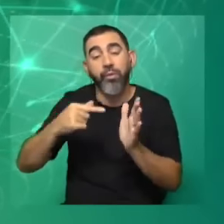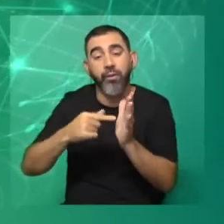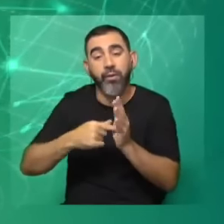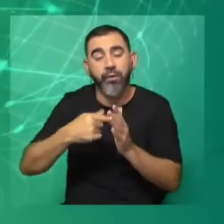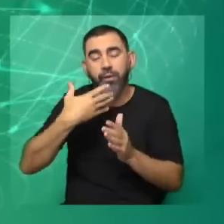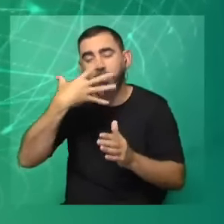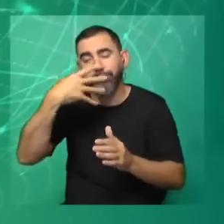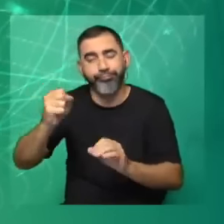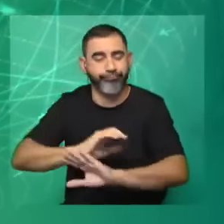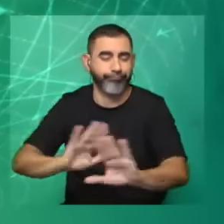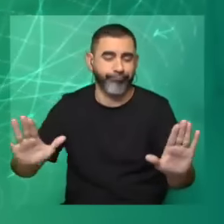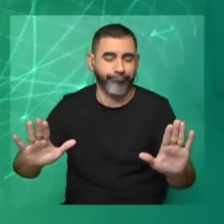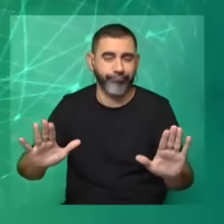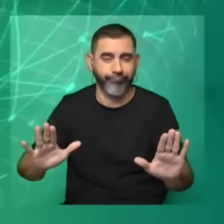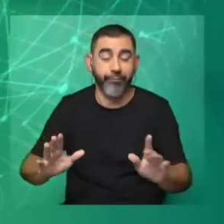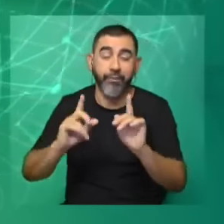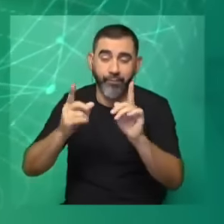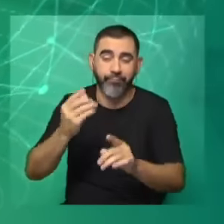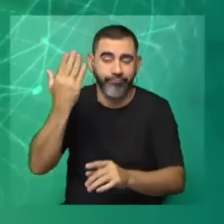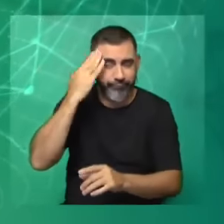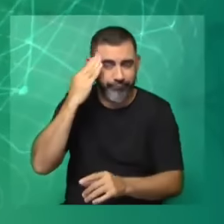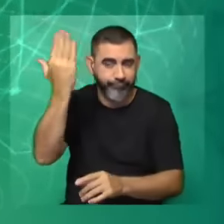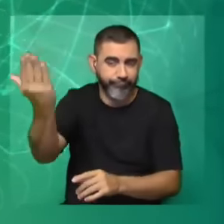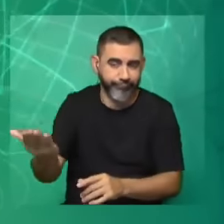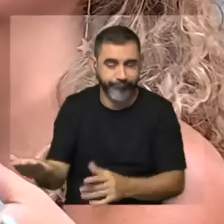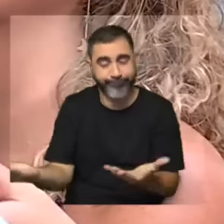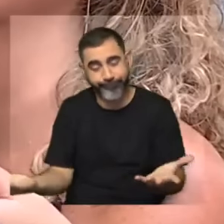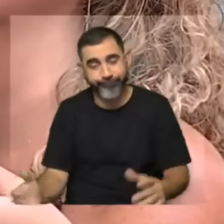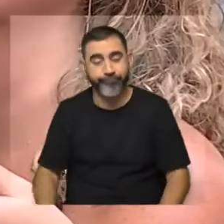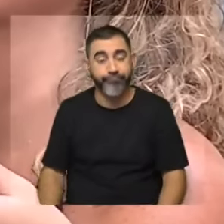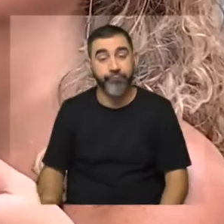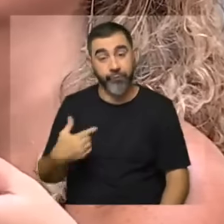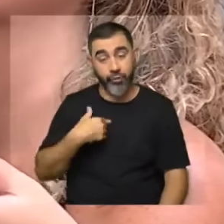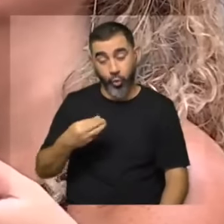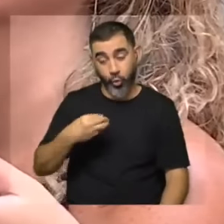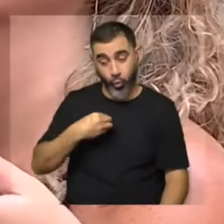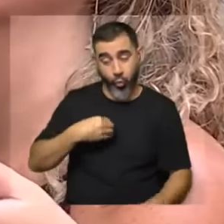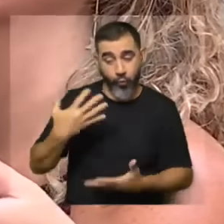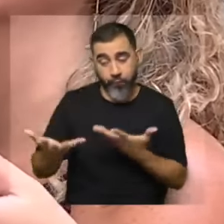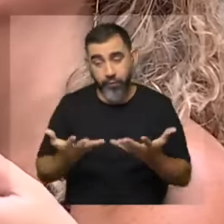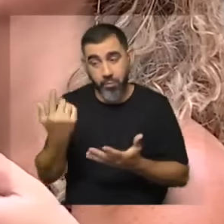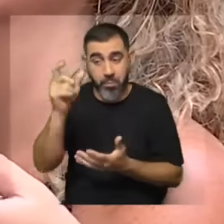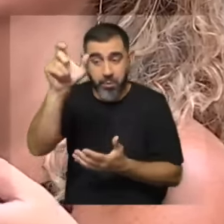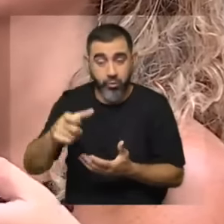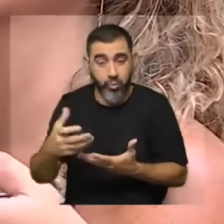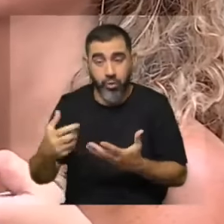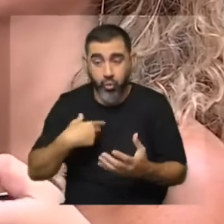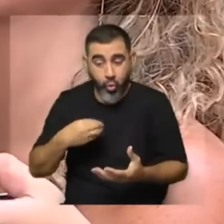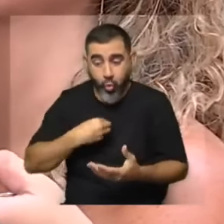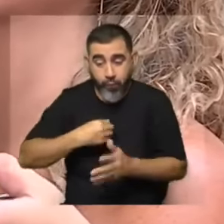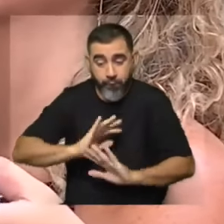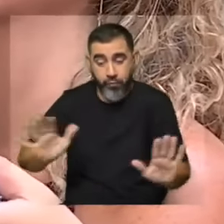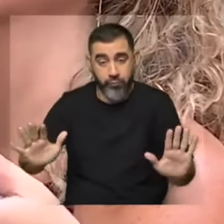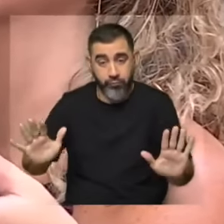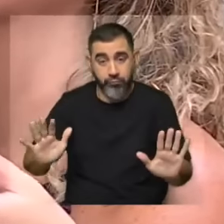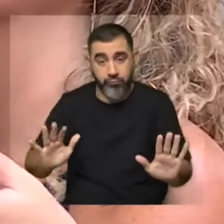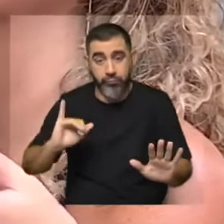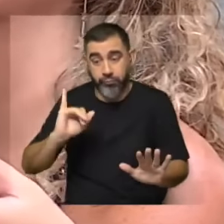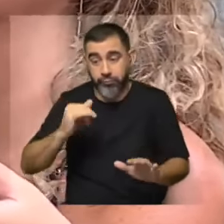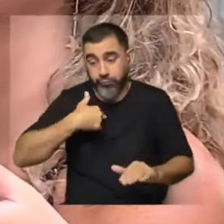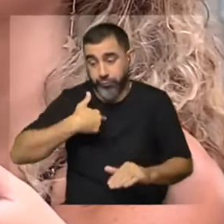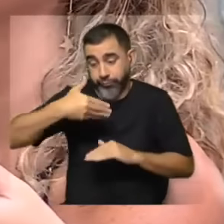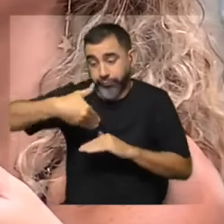logre entender digo uno tiene que también ser considerado cuando yo confío en algo o en alguien confío si yo parto